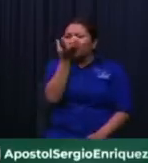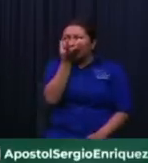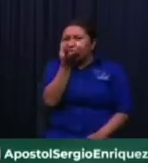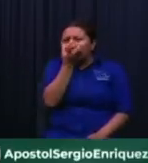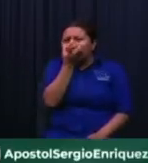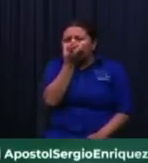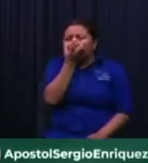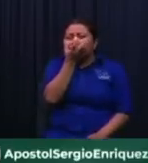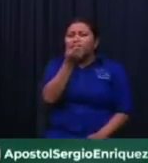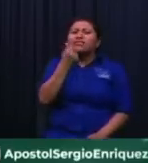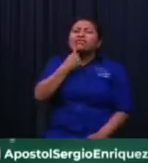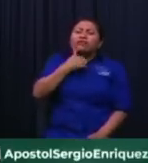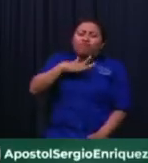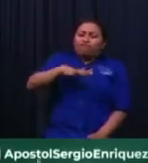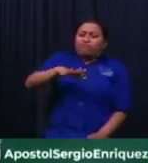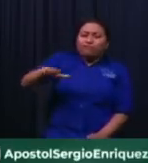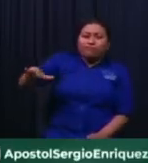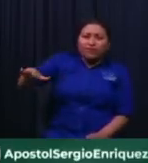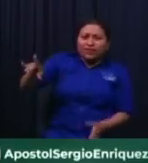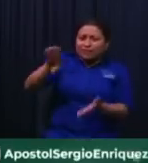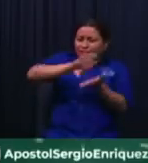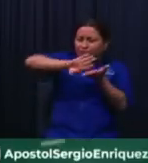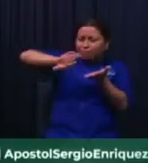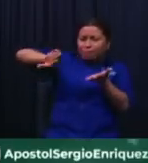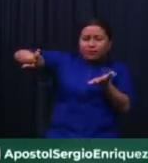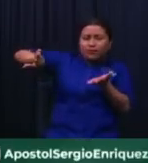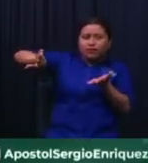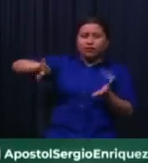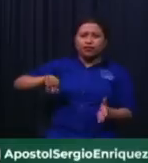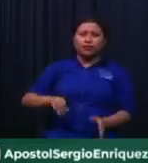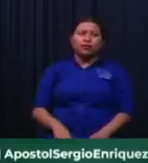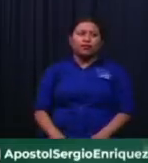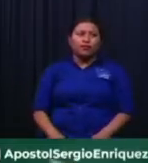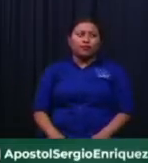toda ira, todo enojo.